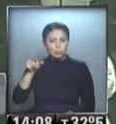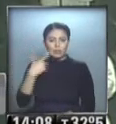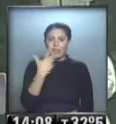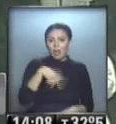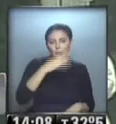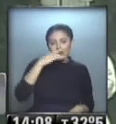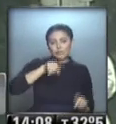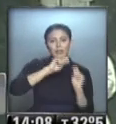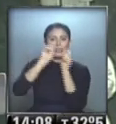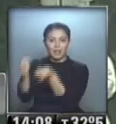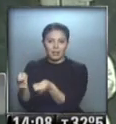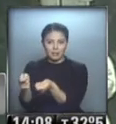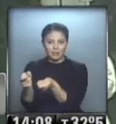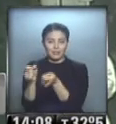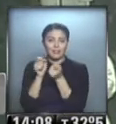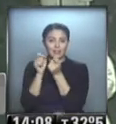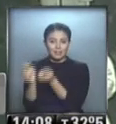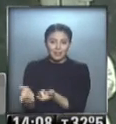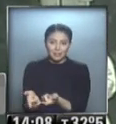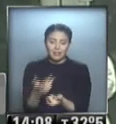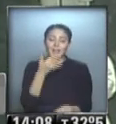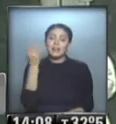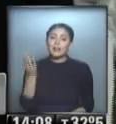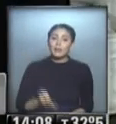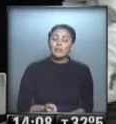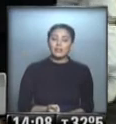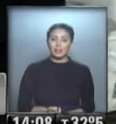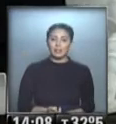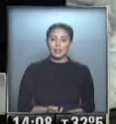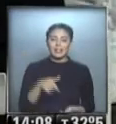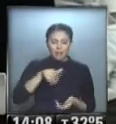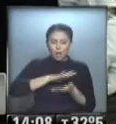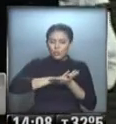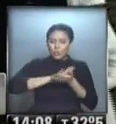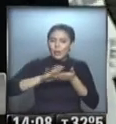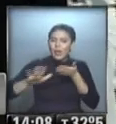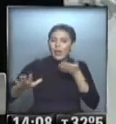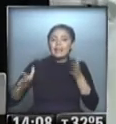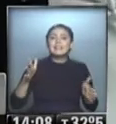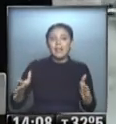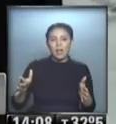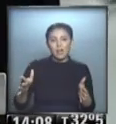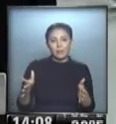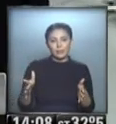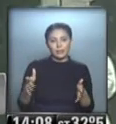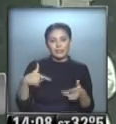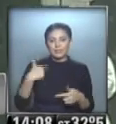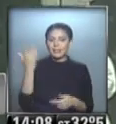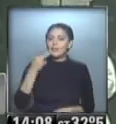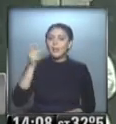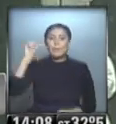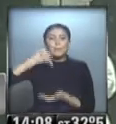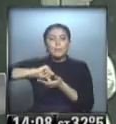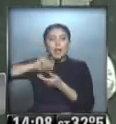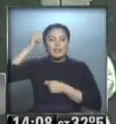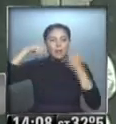Solano López. Y realmente creo que se abre en esta nueva instancia institucional de la hermana